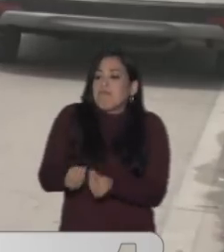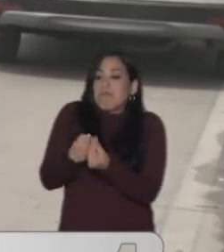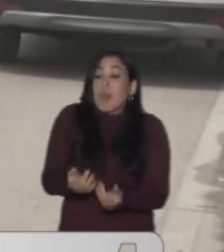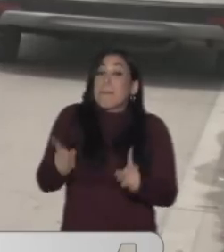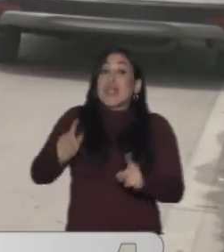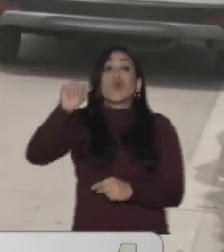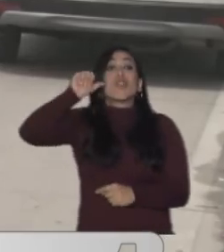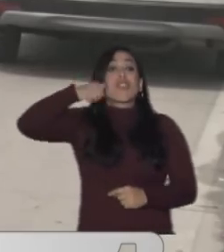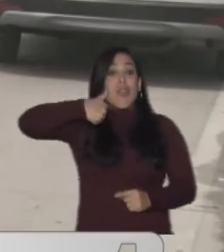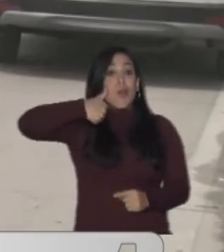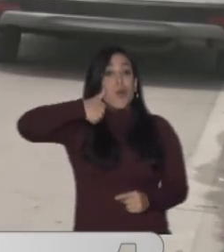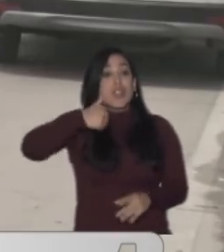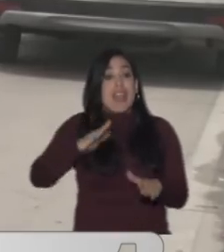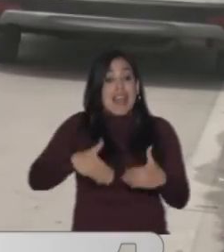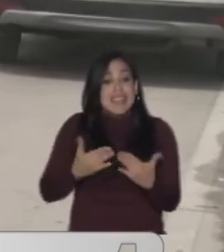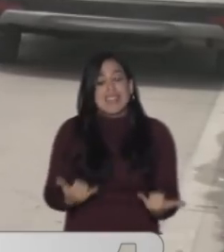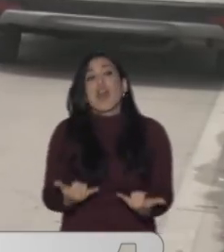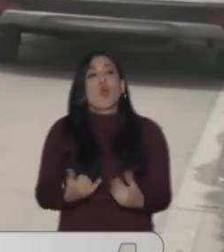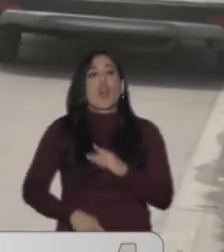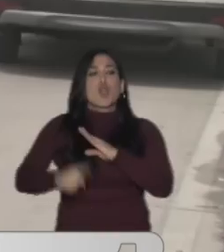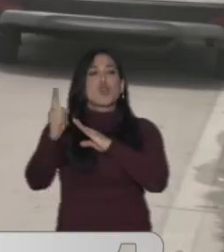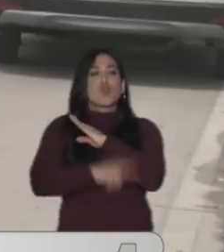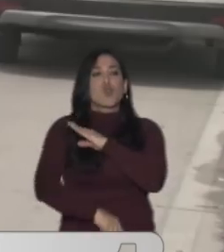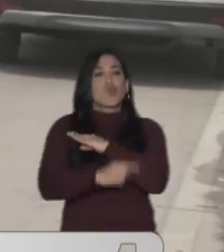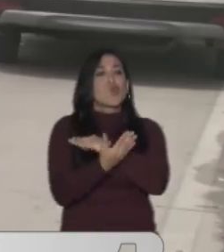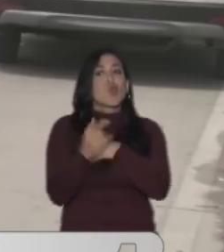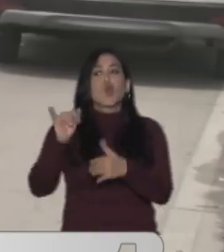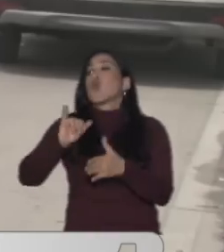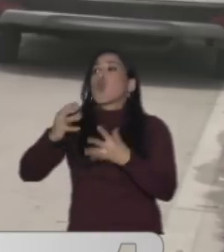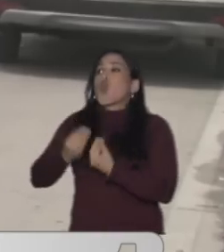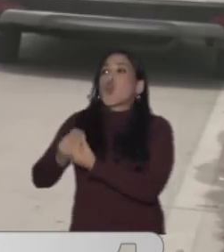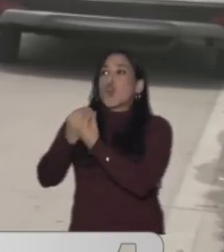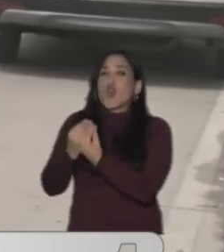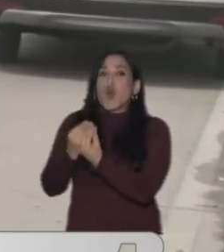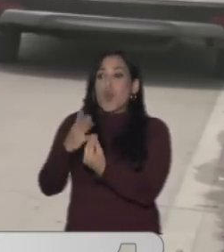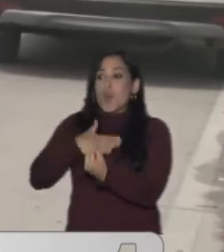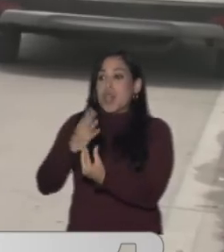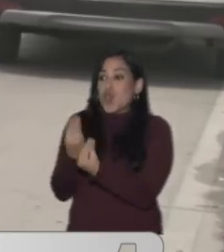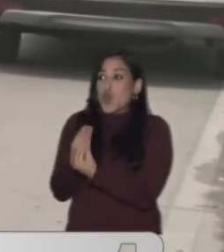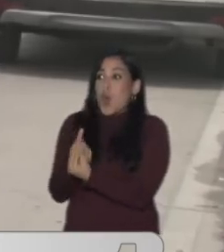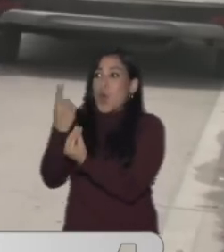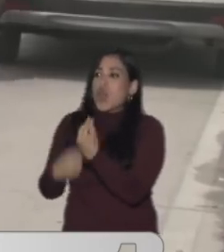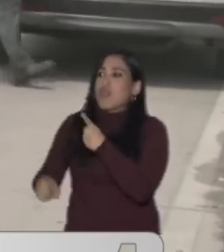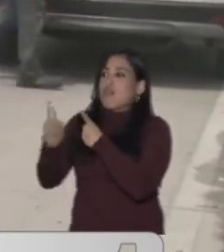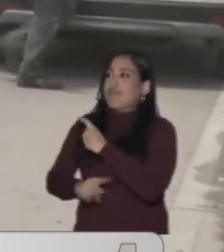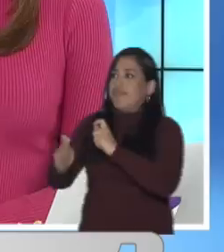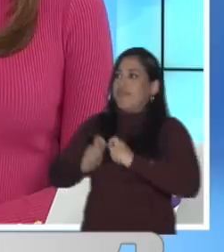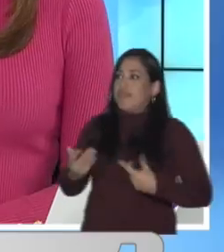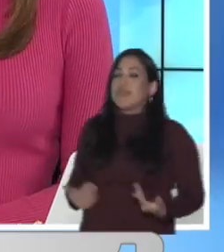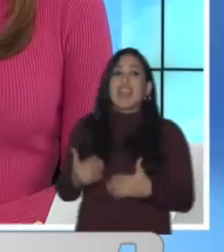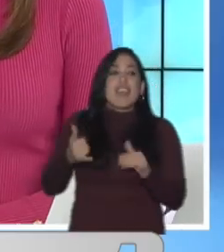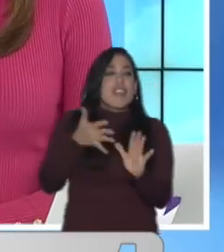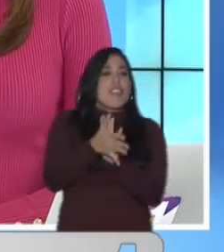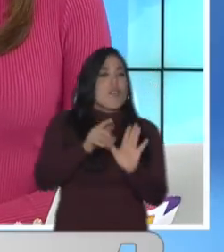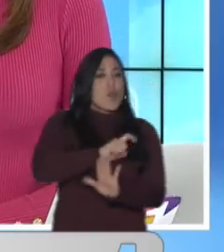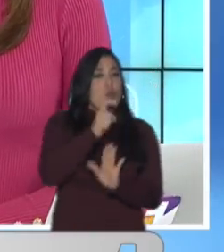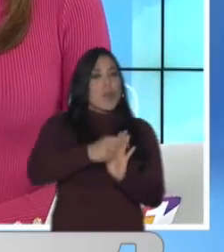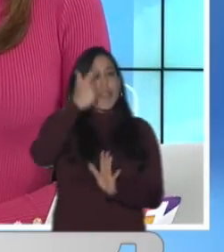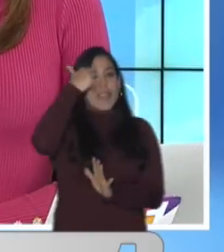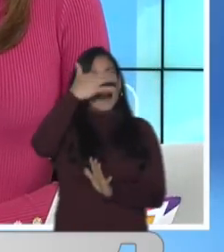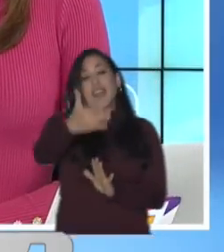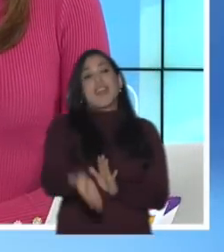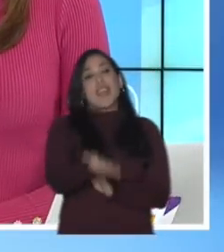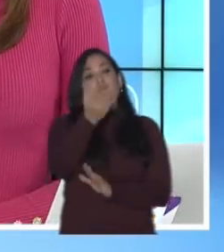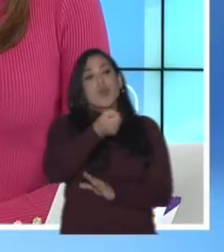embargo, recordar que en este momento tiene una suspensión por parte del partido al que pertenece. Por ahora es toda la información. Desde Cartagena, Tatiana